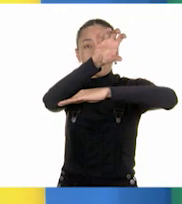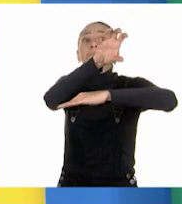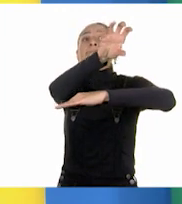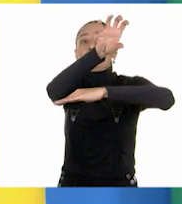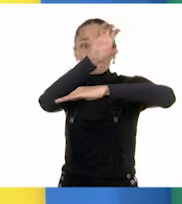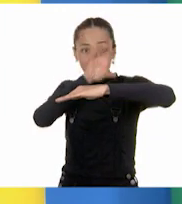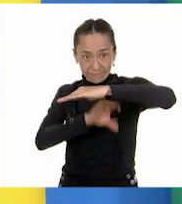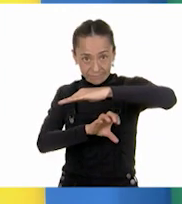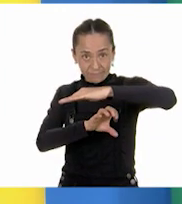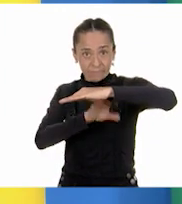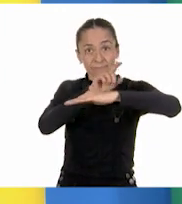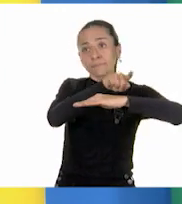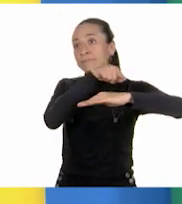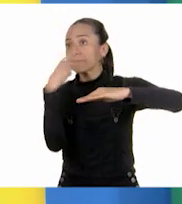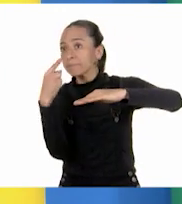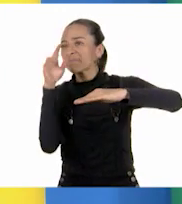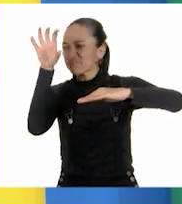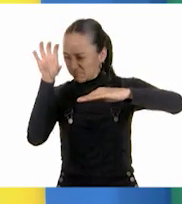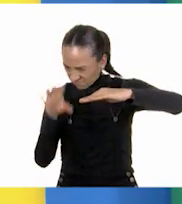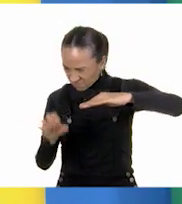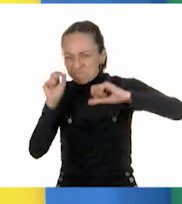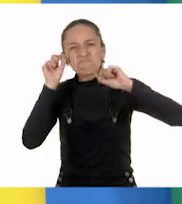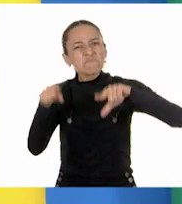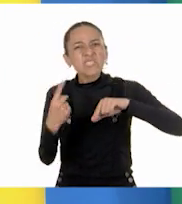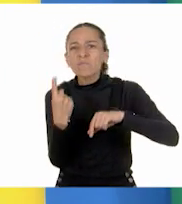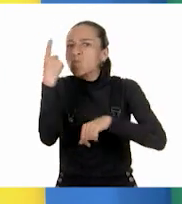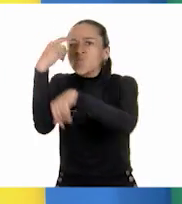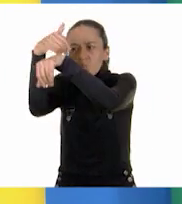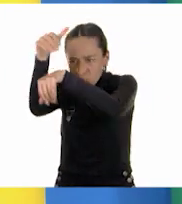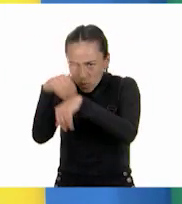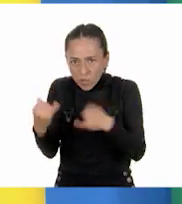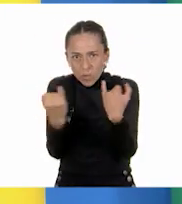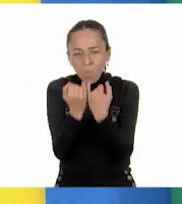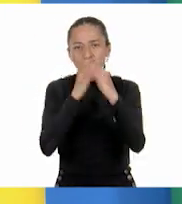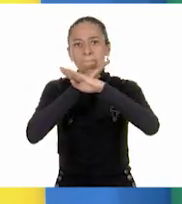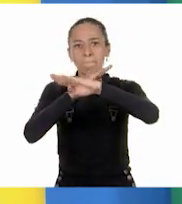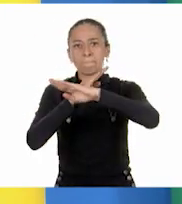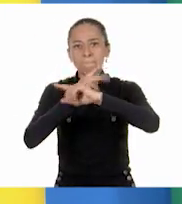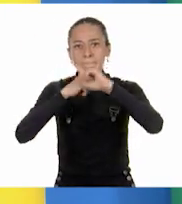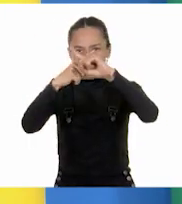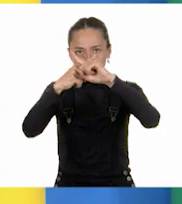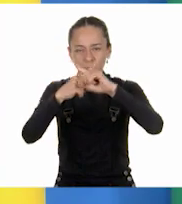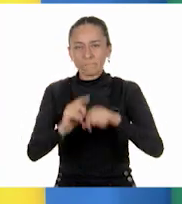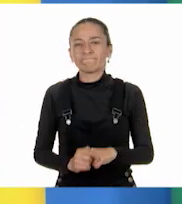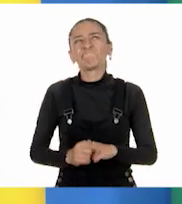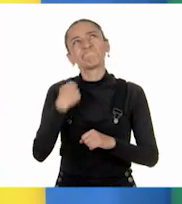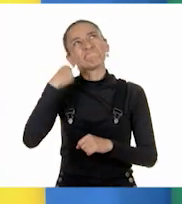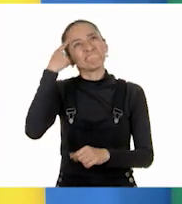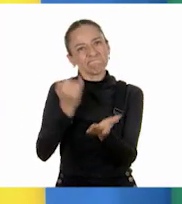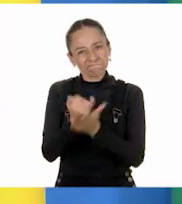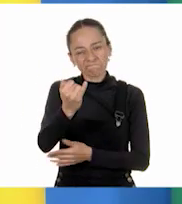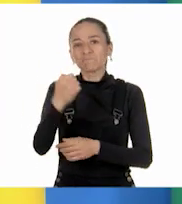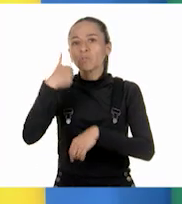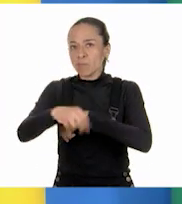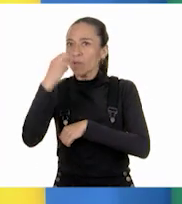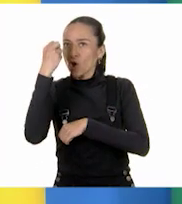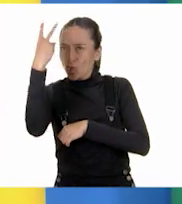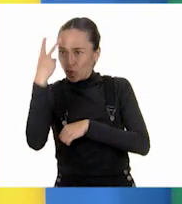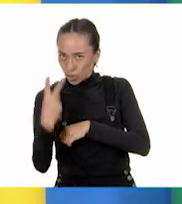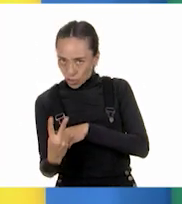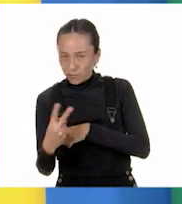mismo número. Así que multipliqué por dos y obtuve dos sextos. Y también en esta